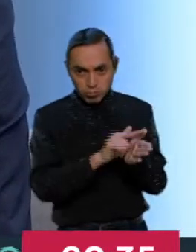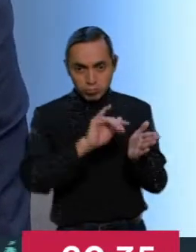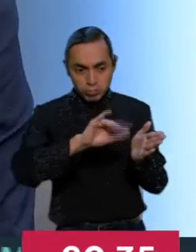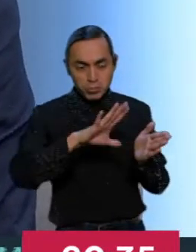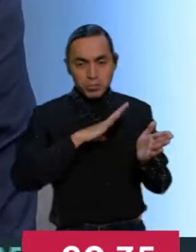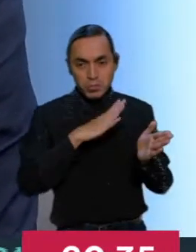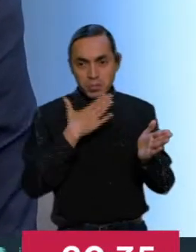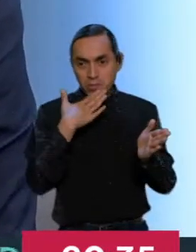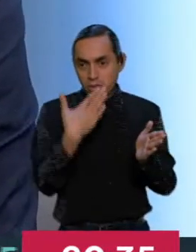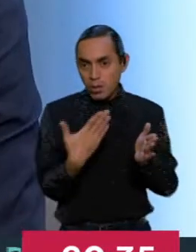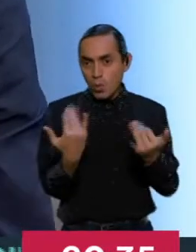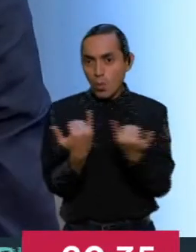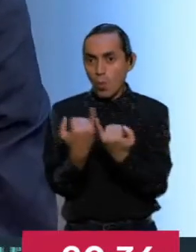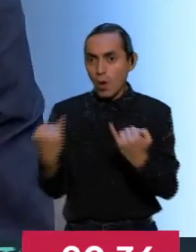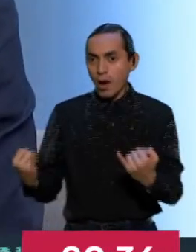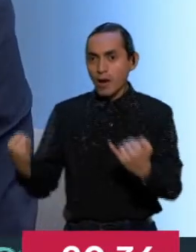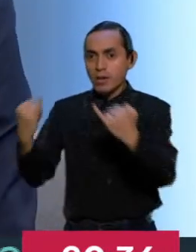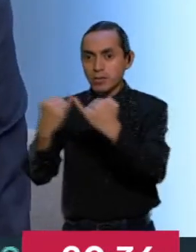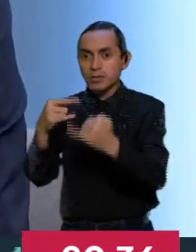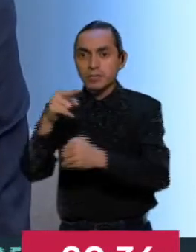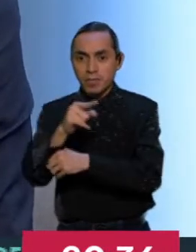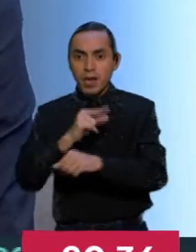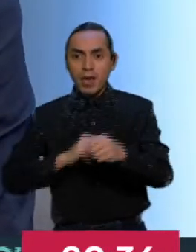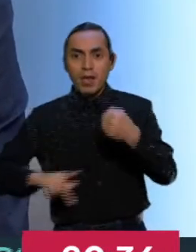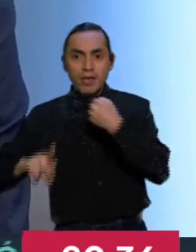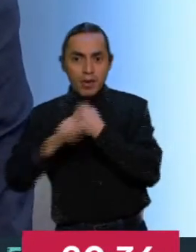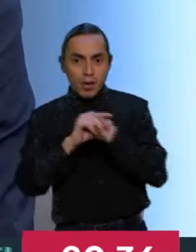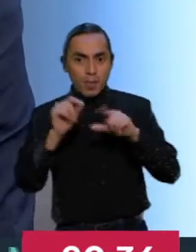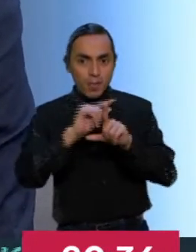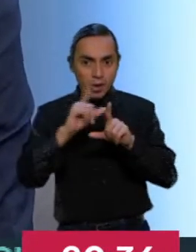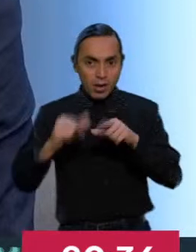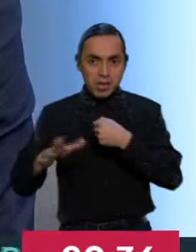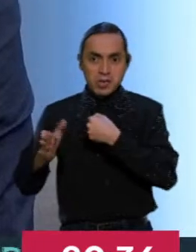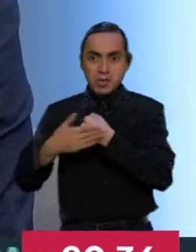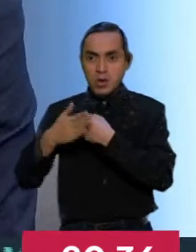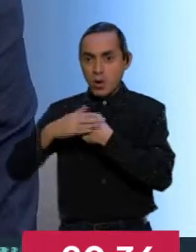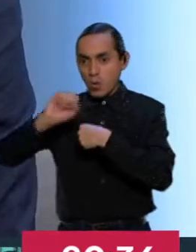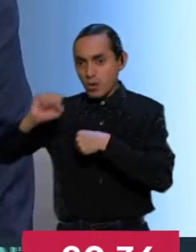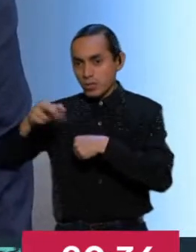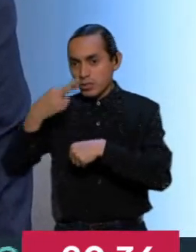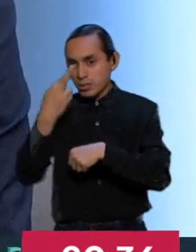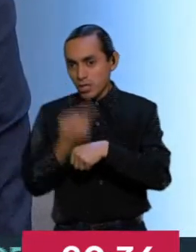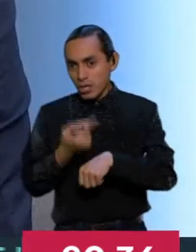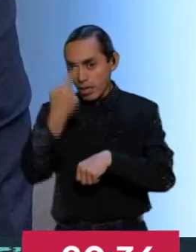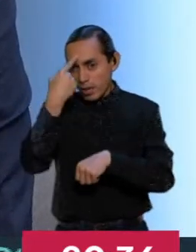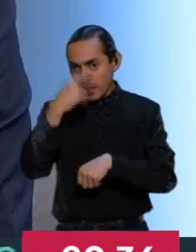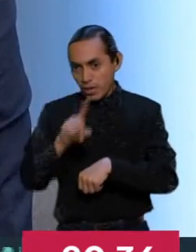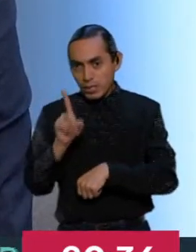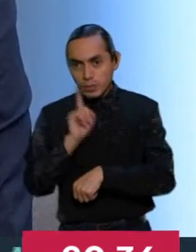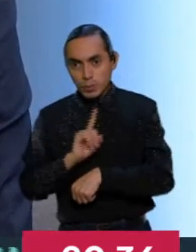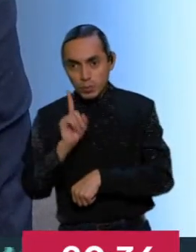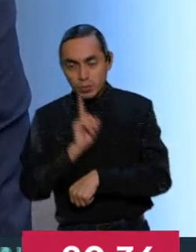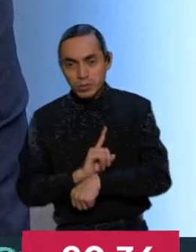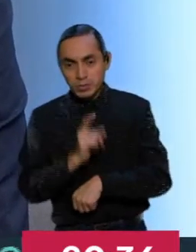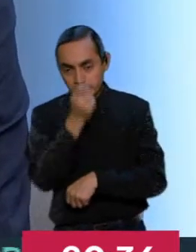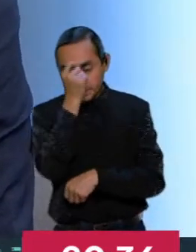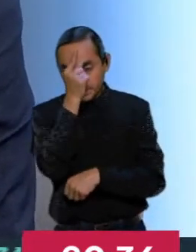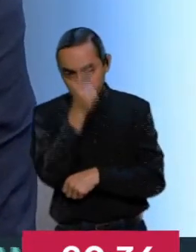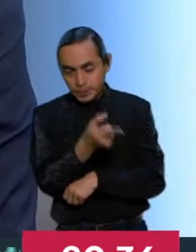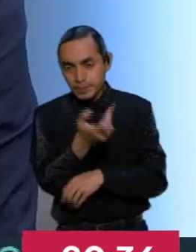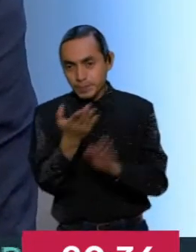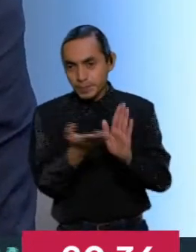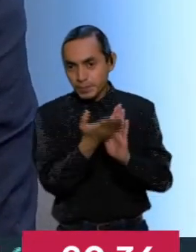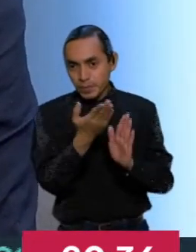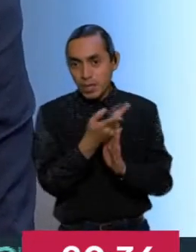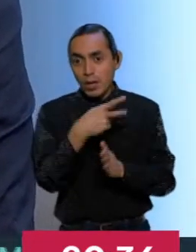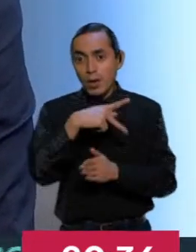tenemos instituciones, incluso en el país próximamente se creará una secretaría para las mujeres, pero no hemos avanzado en el